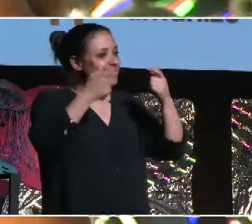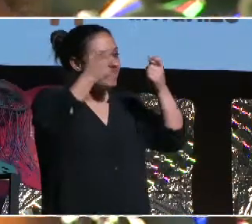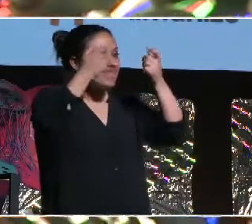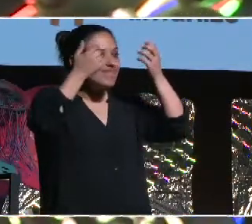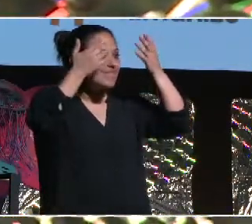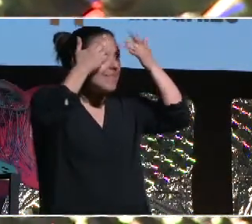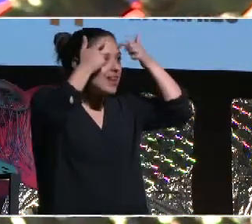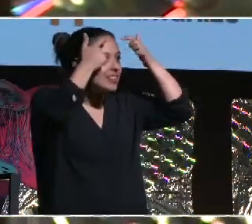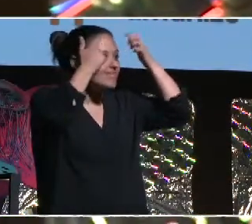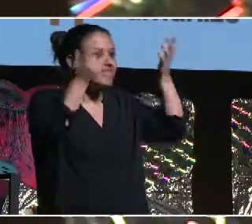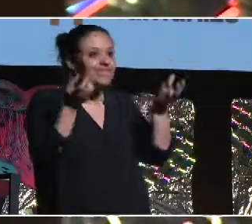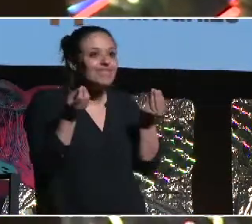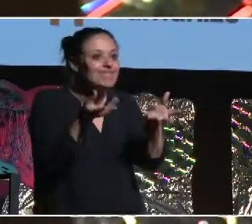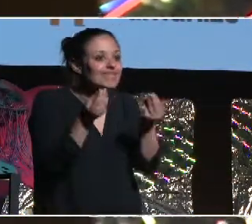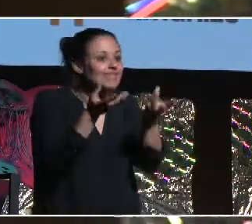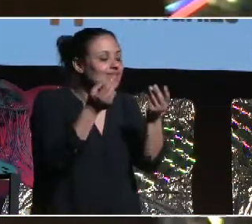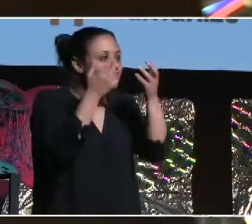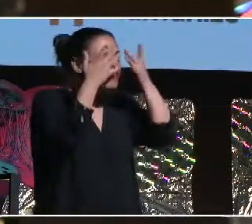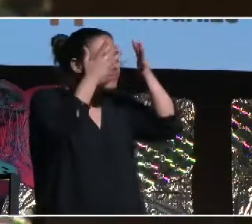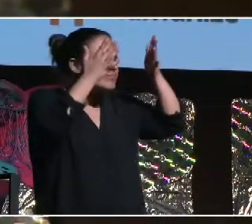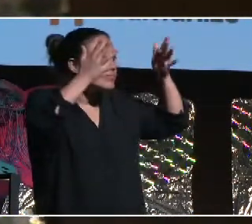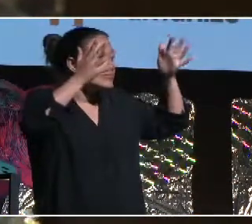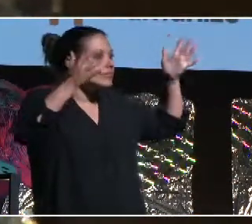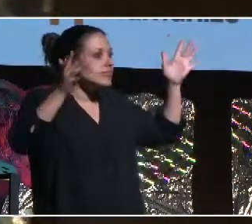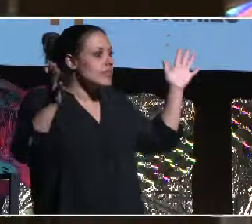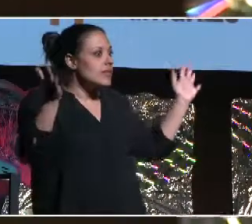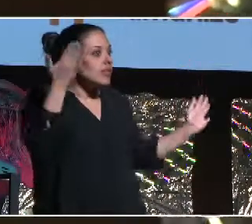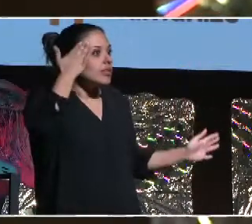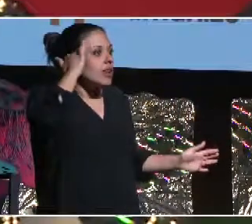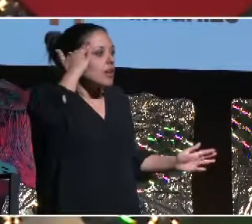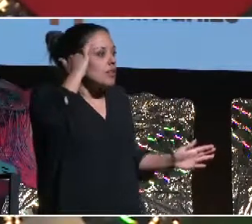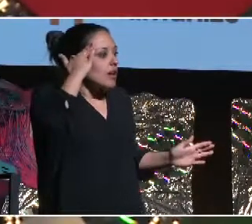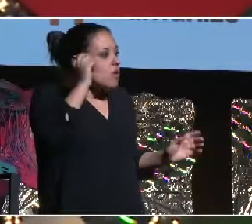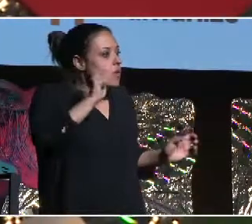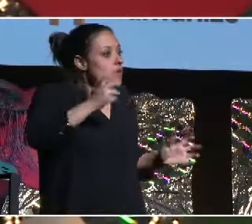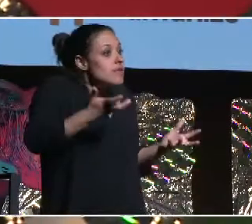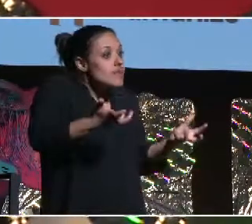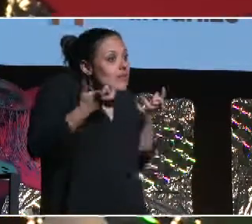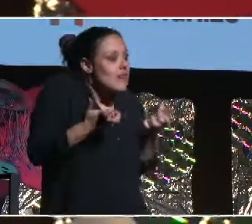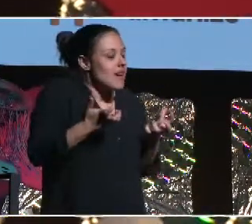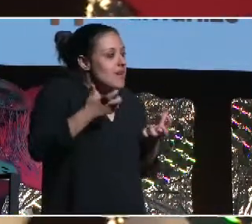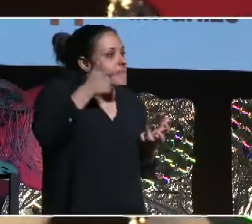personas, para entender realmente qué querían lograr, ¿no?